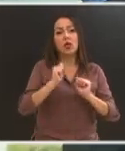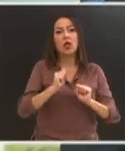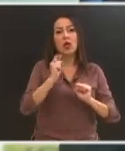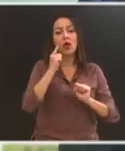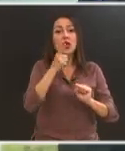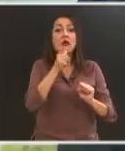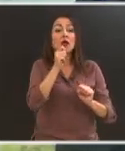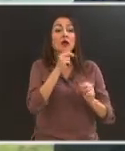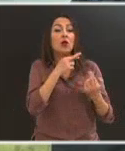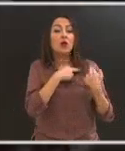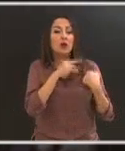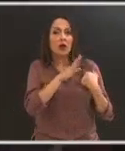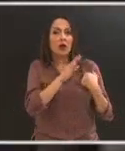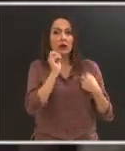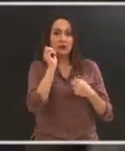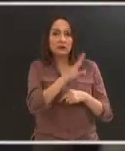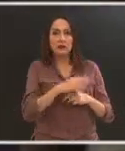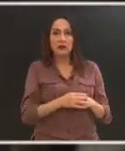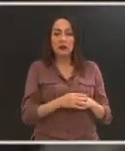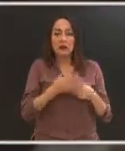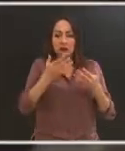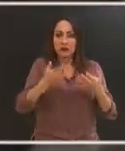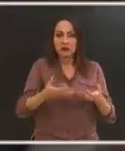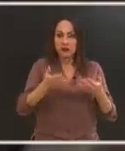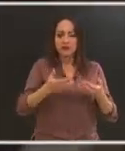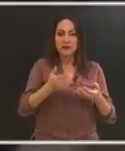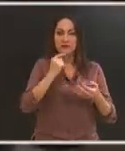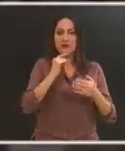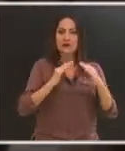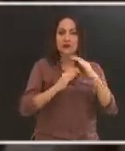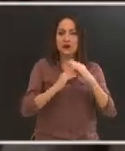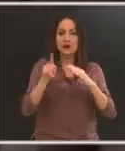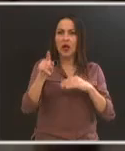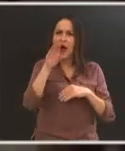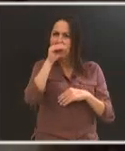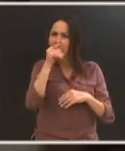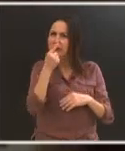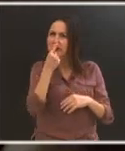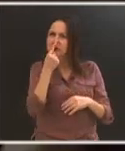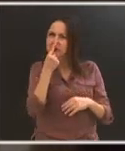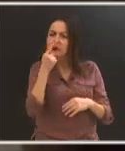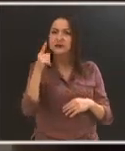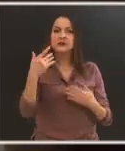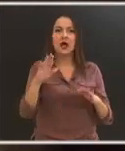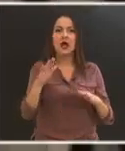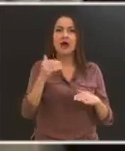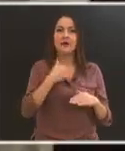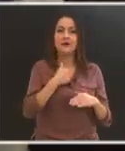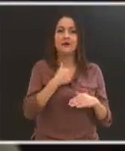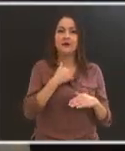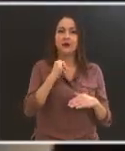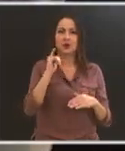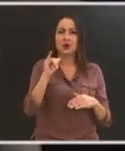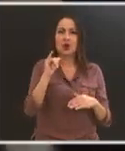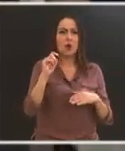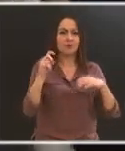los responsables de este envío. El cargamento fue detenido por la unidad canina y, según trascendió, habrían burlado los escáneres y que en